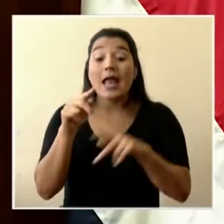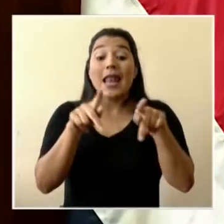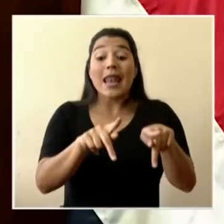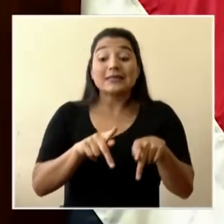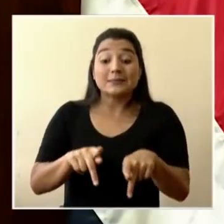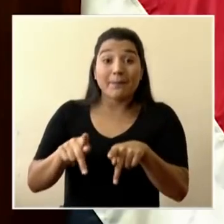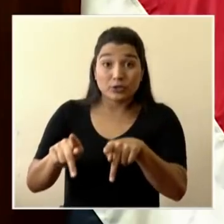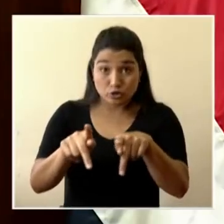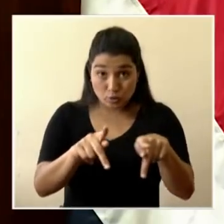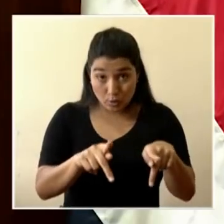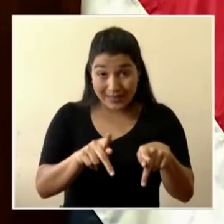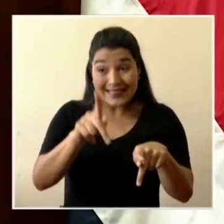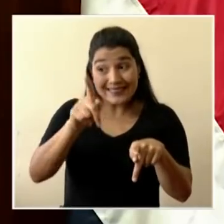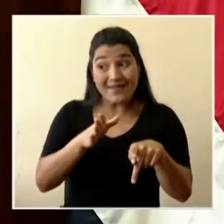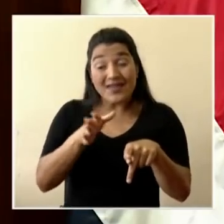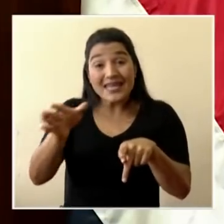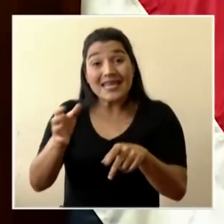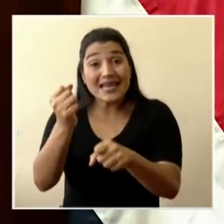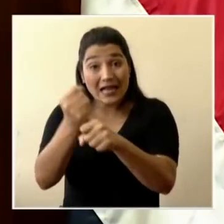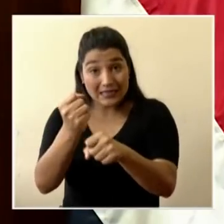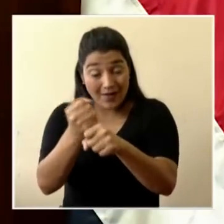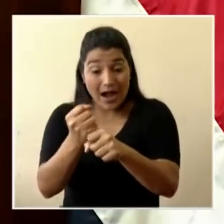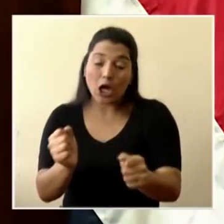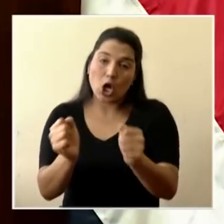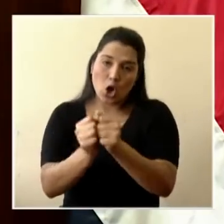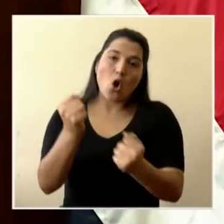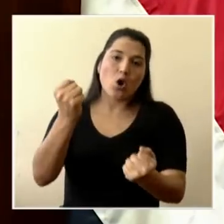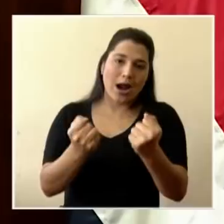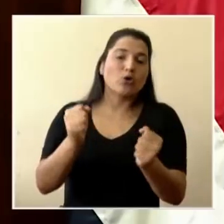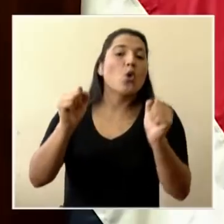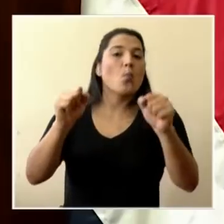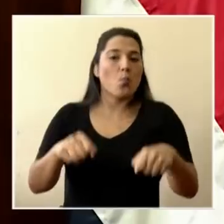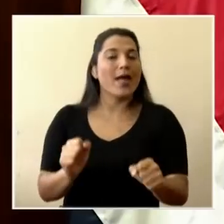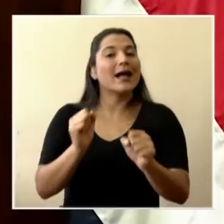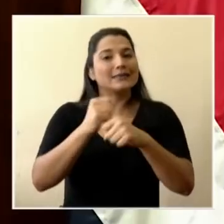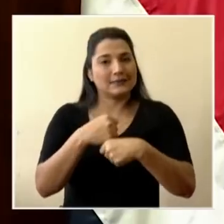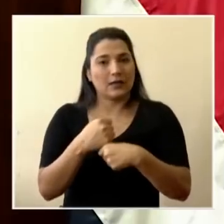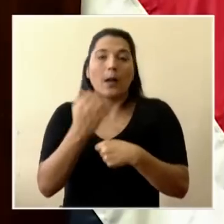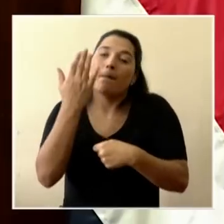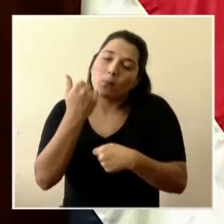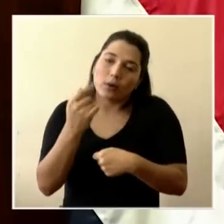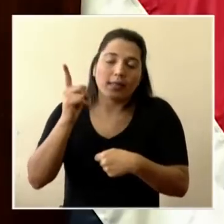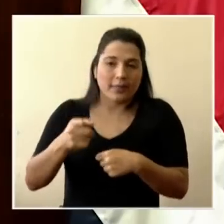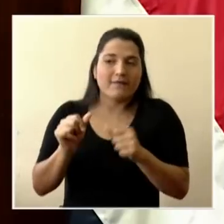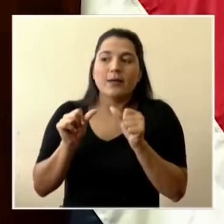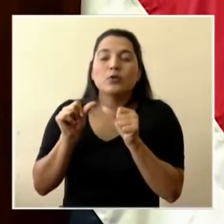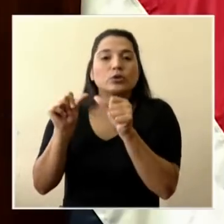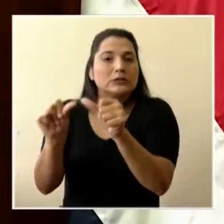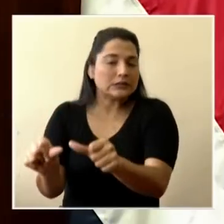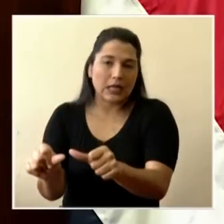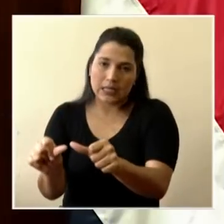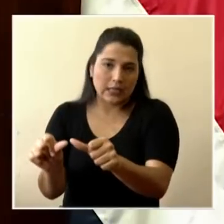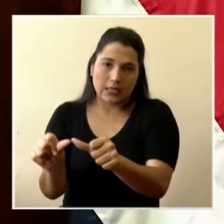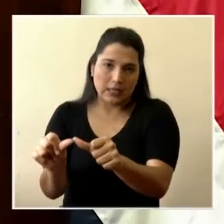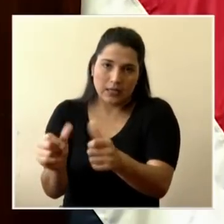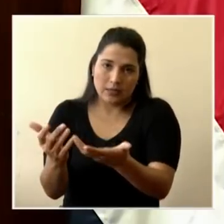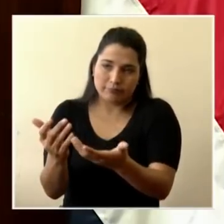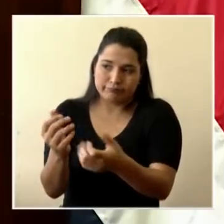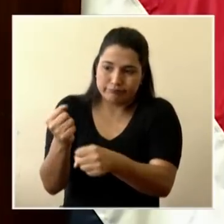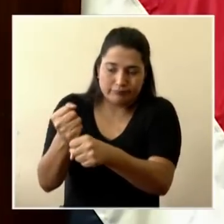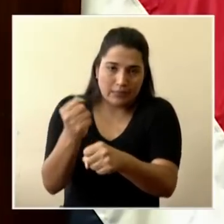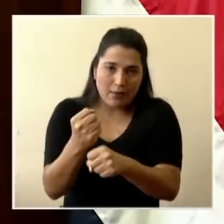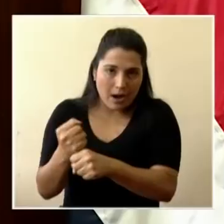tengan que movilizarse a trabajar y lo tengan que hacer con sus vehículos, lo puedan hacer porque debemos seguir en línea de